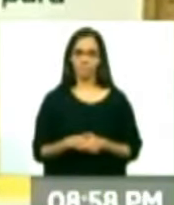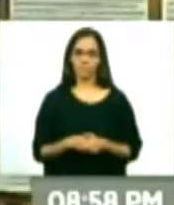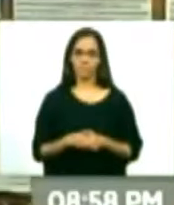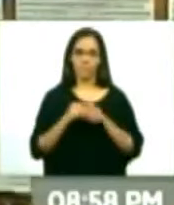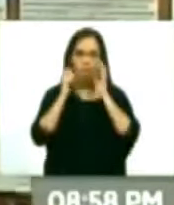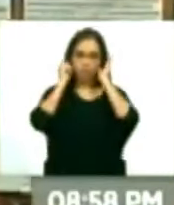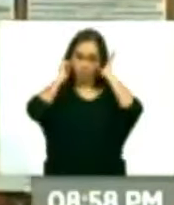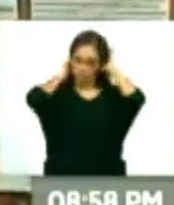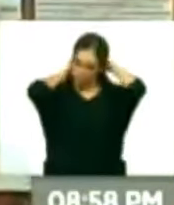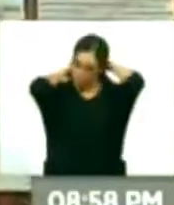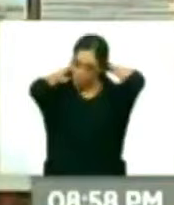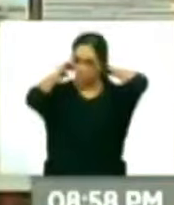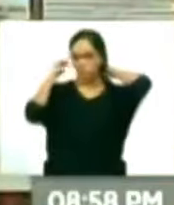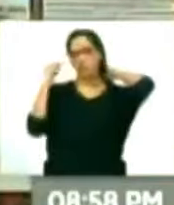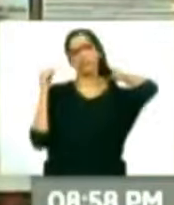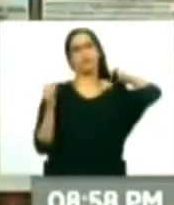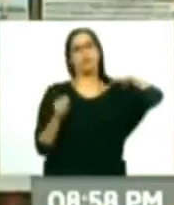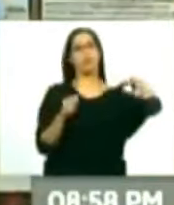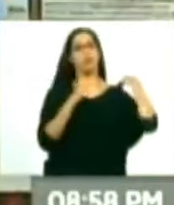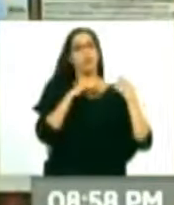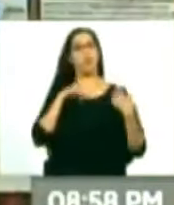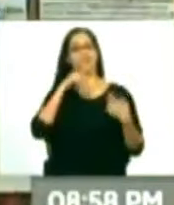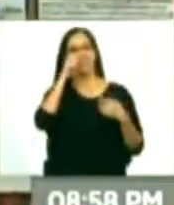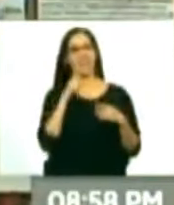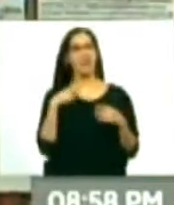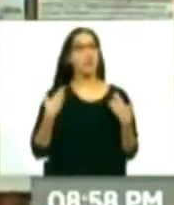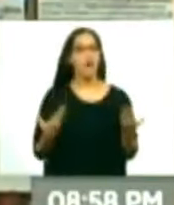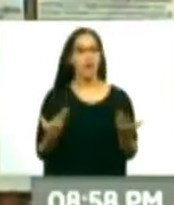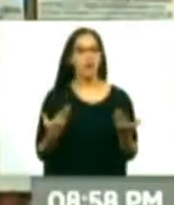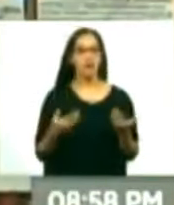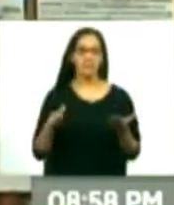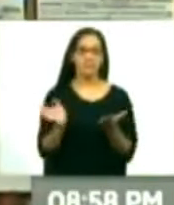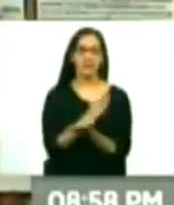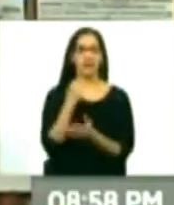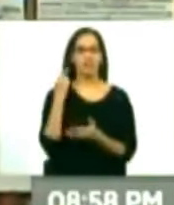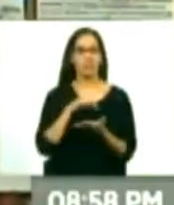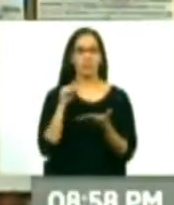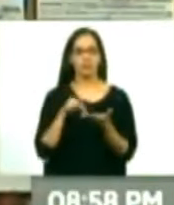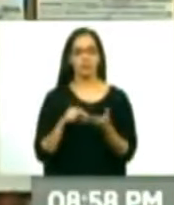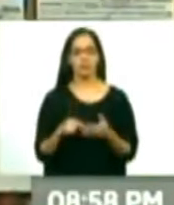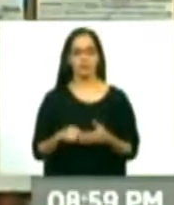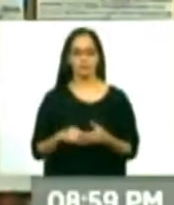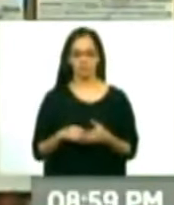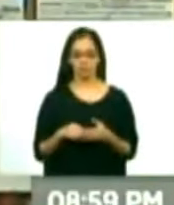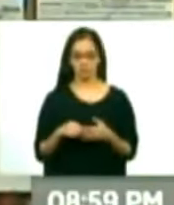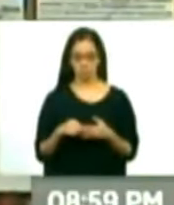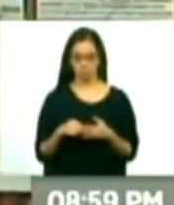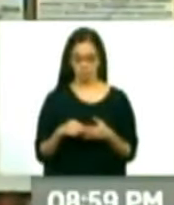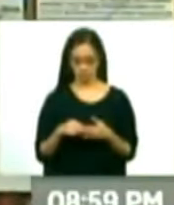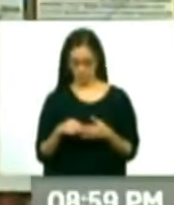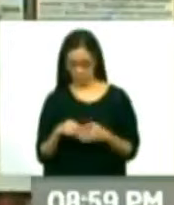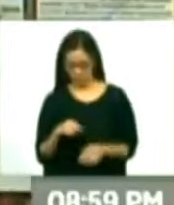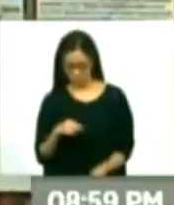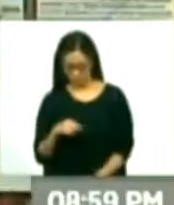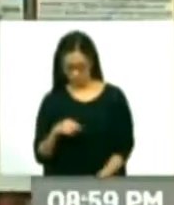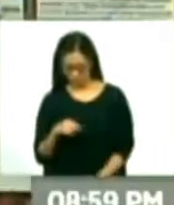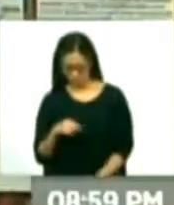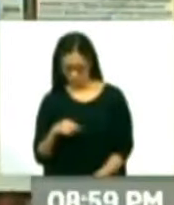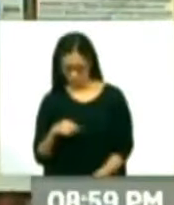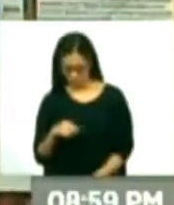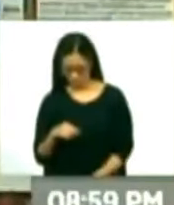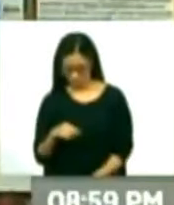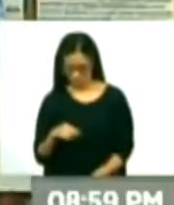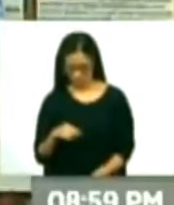No es venganza politiquera. Nuestra venganza, ¿sabe cuál es? Sacarlos de la Asamblea. Eso sí es una venganza, ¿yo? Los vamos a echar de la Asamblea el 6